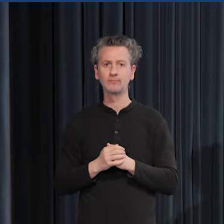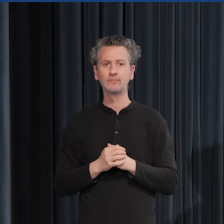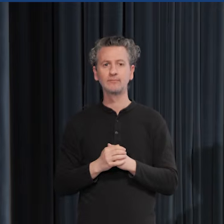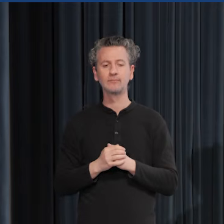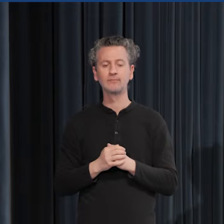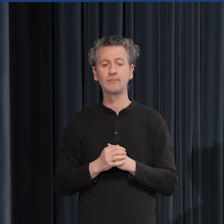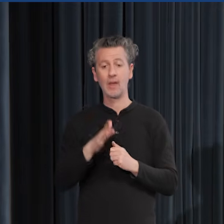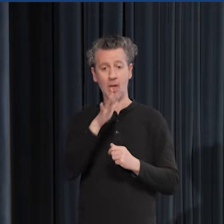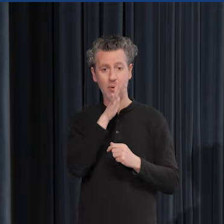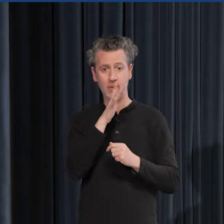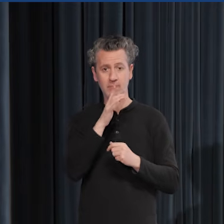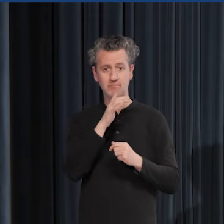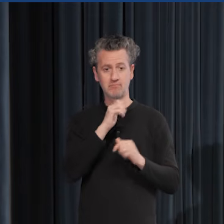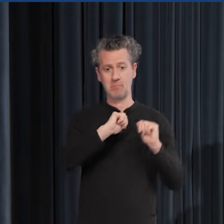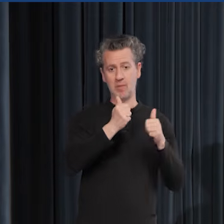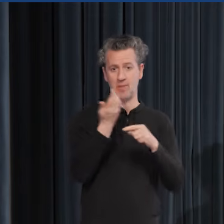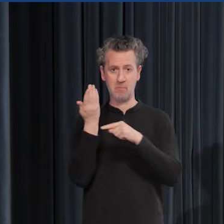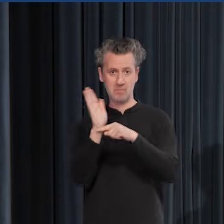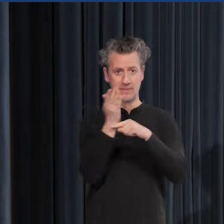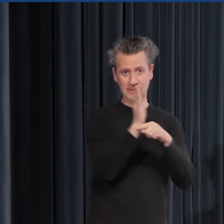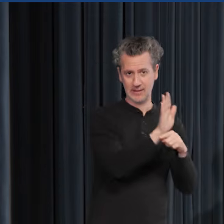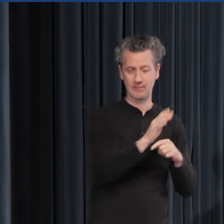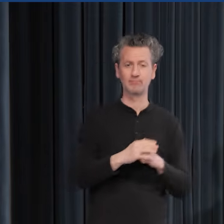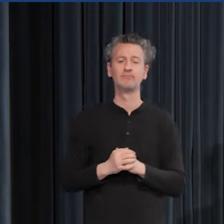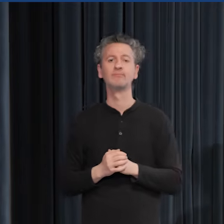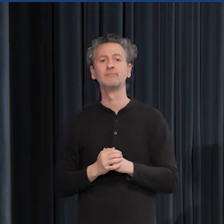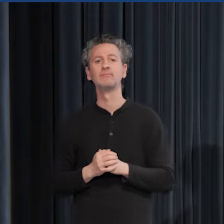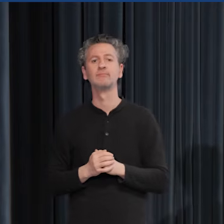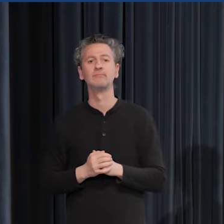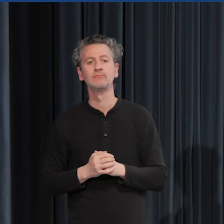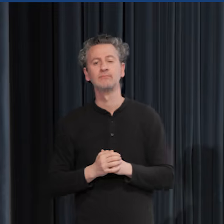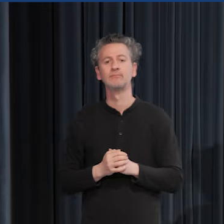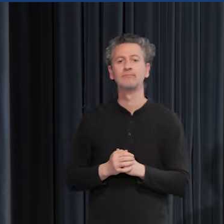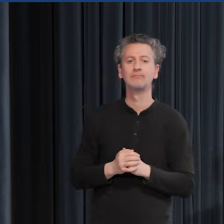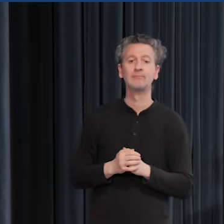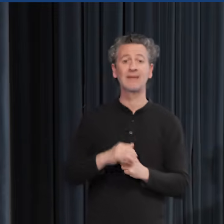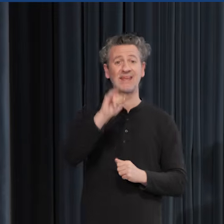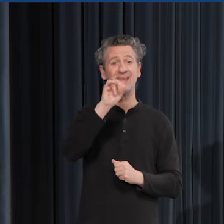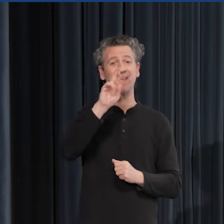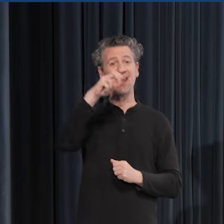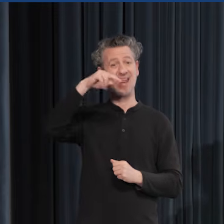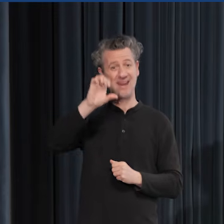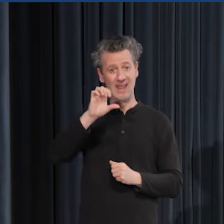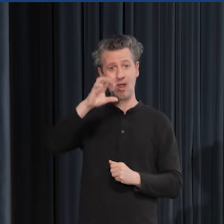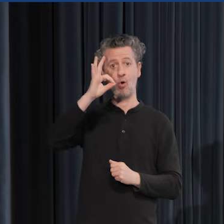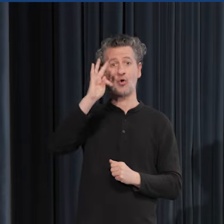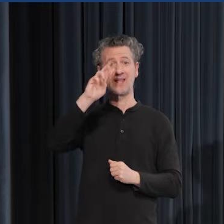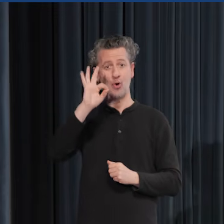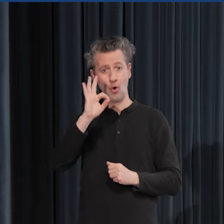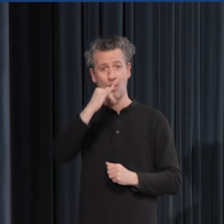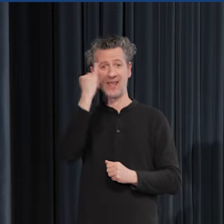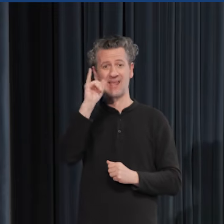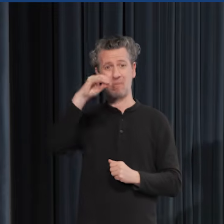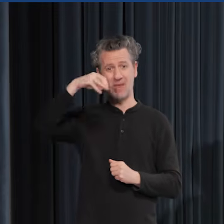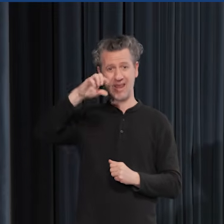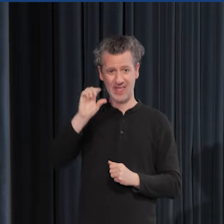a presentar a nuestros ponentes. Empezaré con Irene Otero Jiménez, que